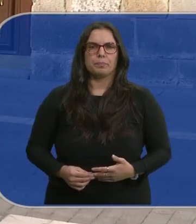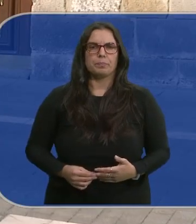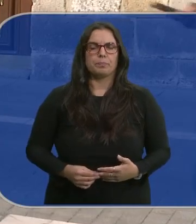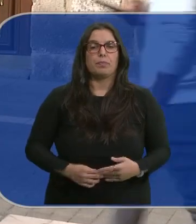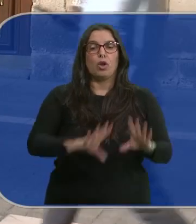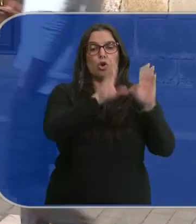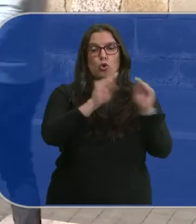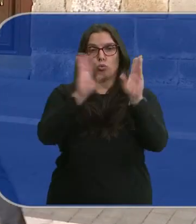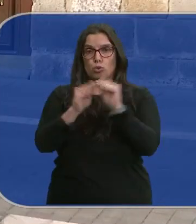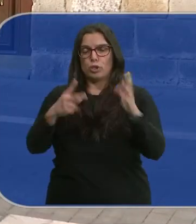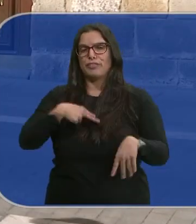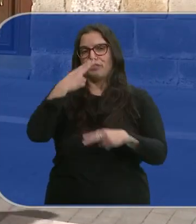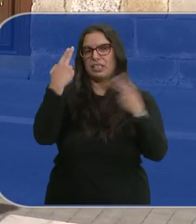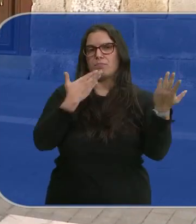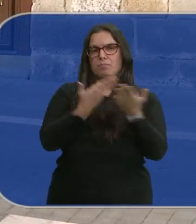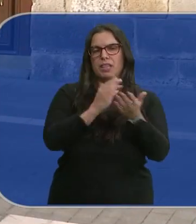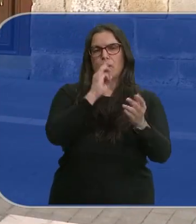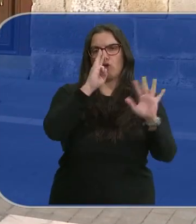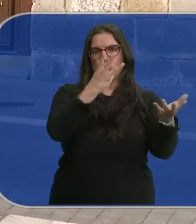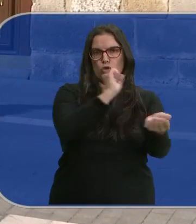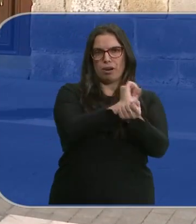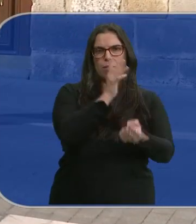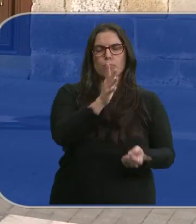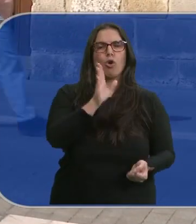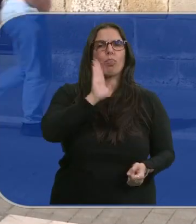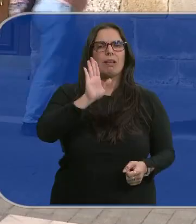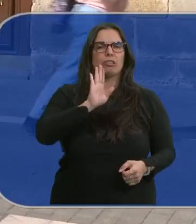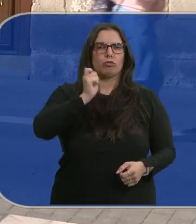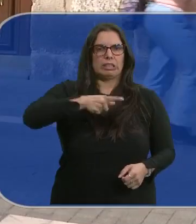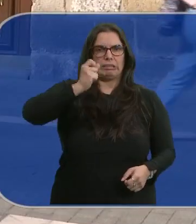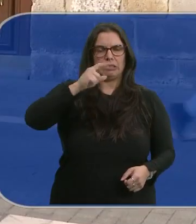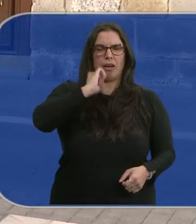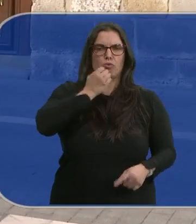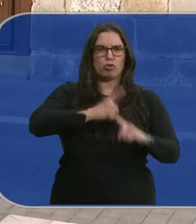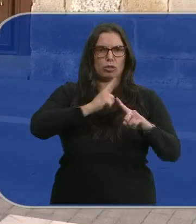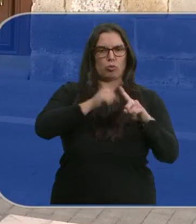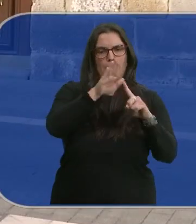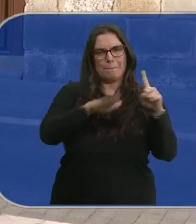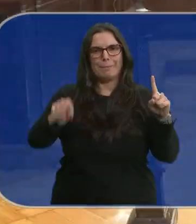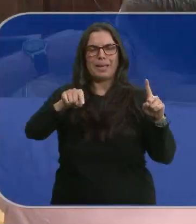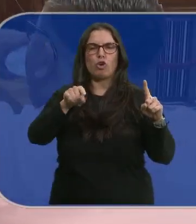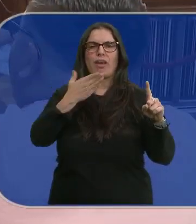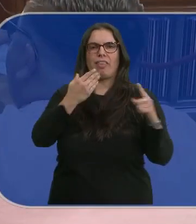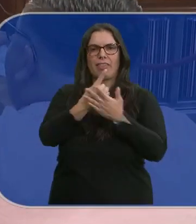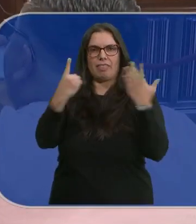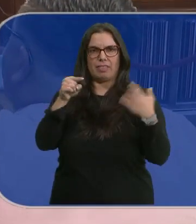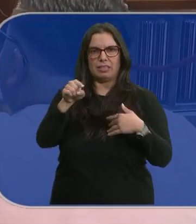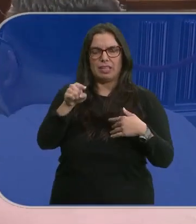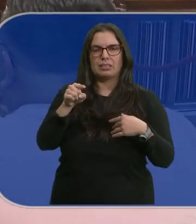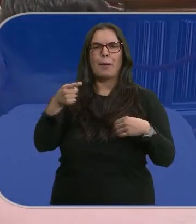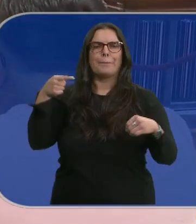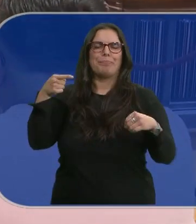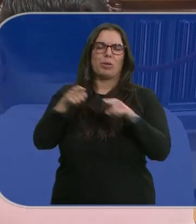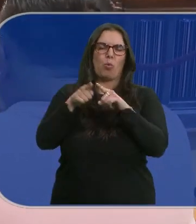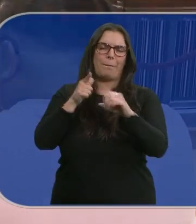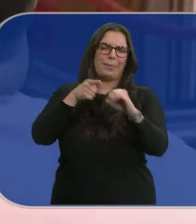En las conclusiones, la Fiscalía ha pedido 8 años de prisión por un delito continuado de abuso sexual a menor de 16 años sin